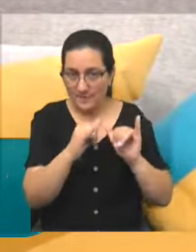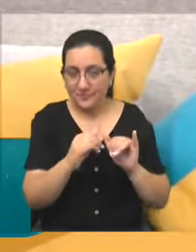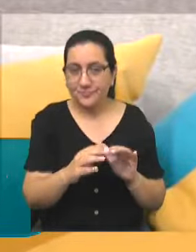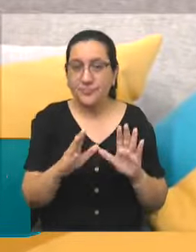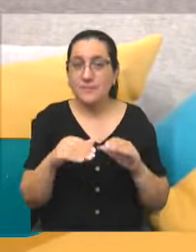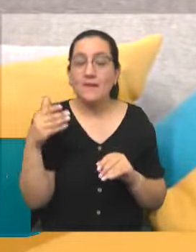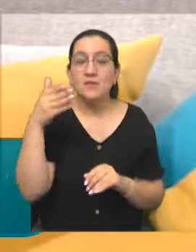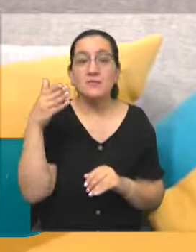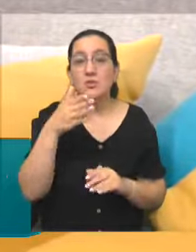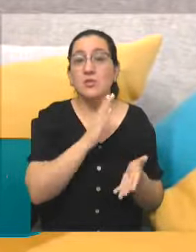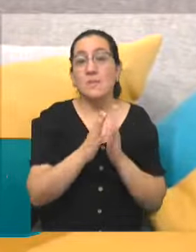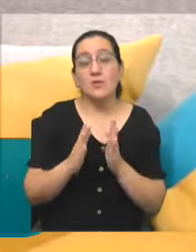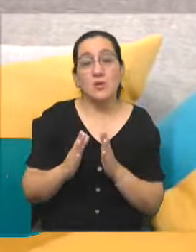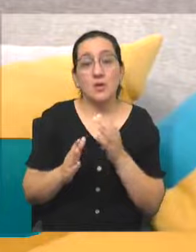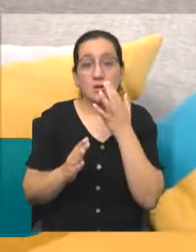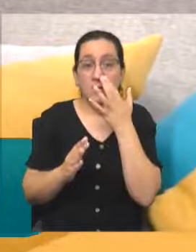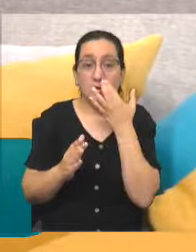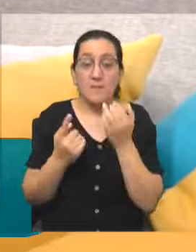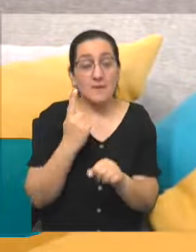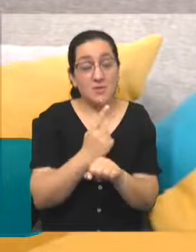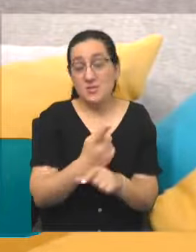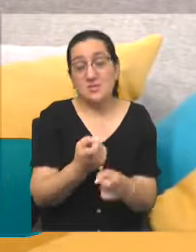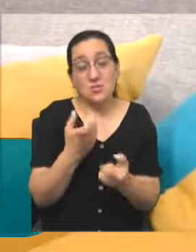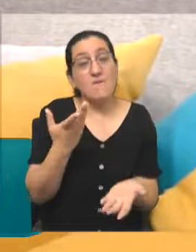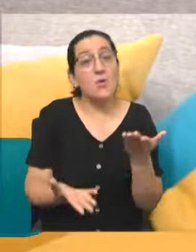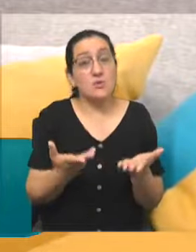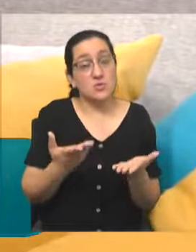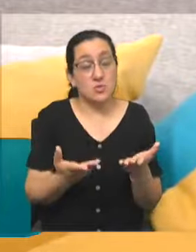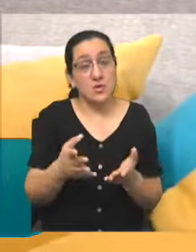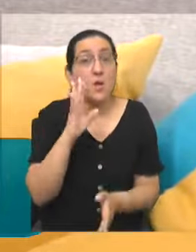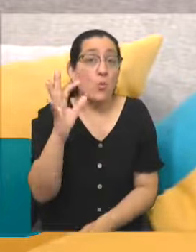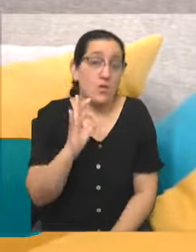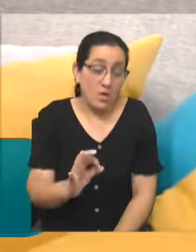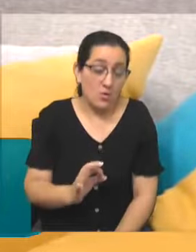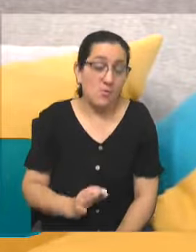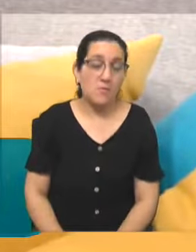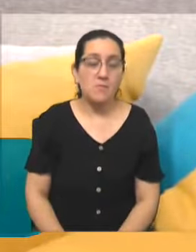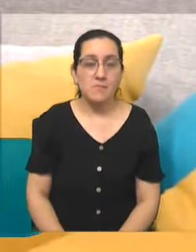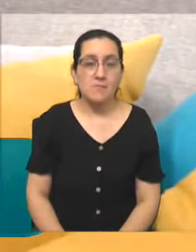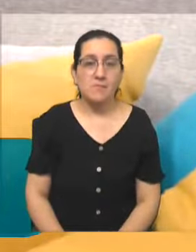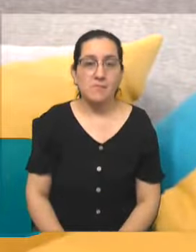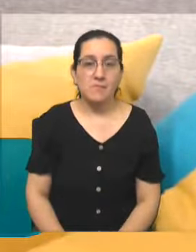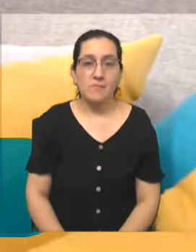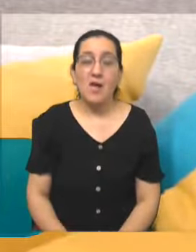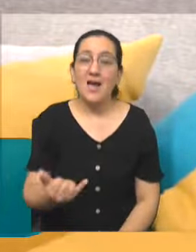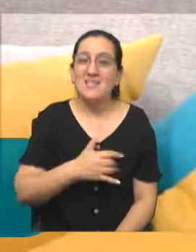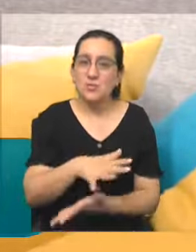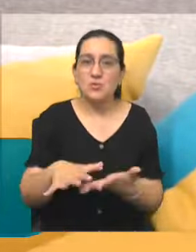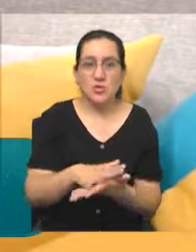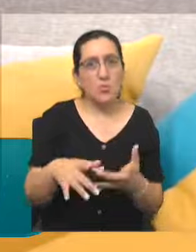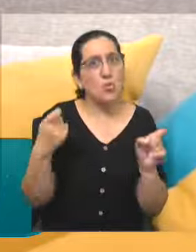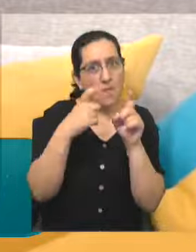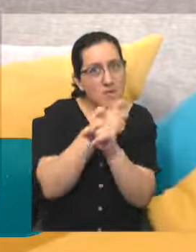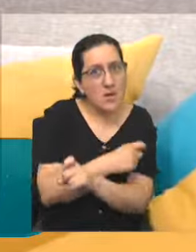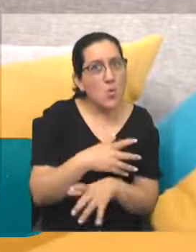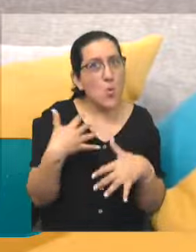intervenciones terapéuticas que se hagan que partan de una evaluación. Pero claro. Partan de una evaluación. Hemos tenido casos muy complejos y